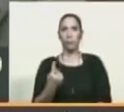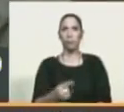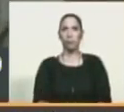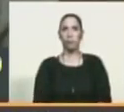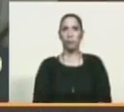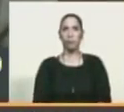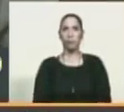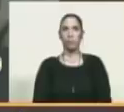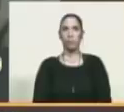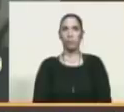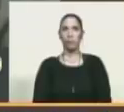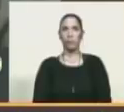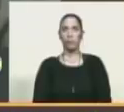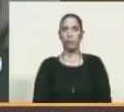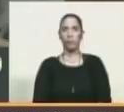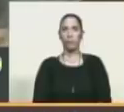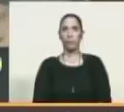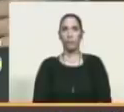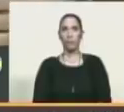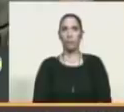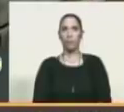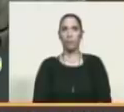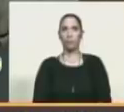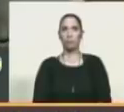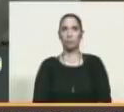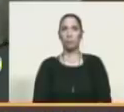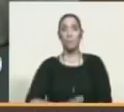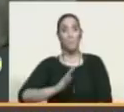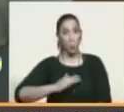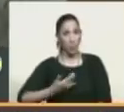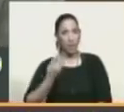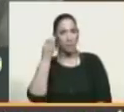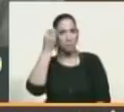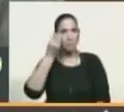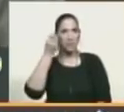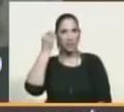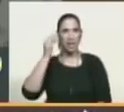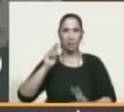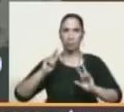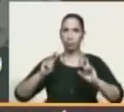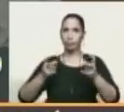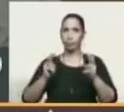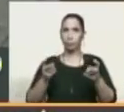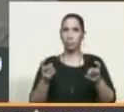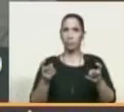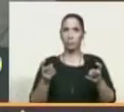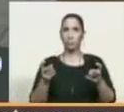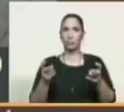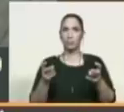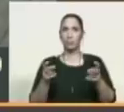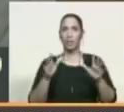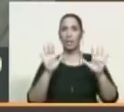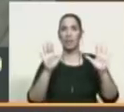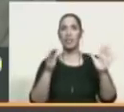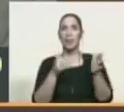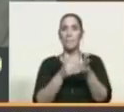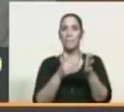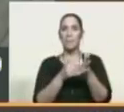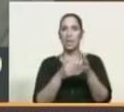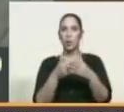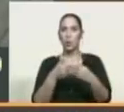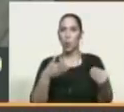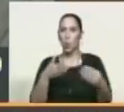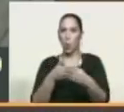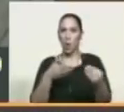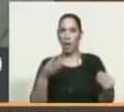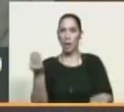Lo único que ahí se habla, que uno pudiera pensar, es el tema hasta los 10 mil dólares, que tiene que ver más